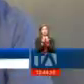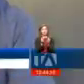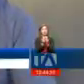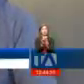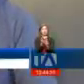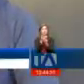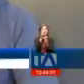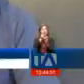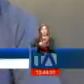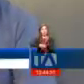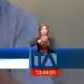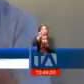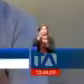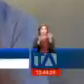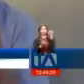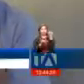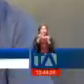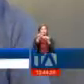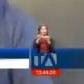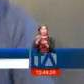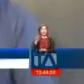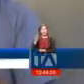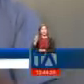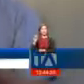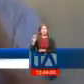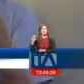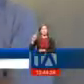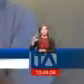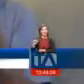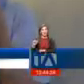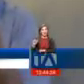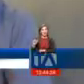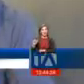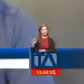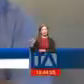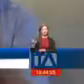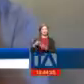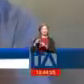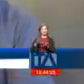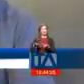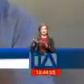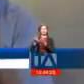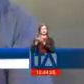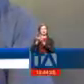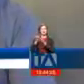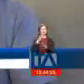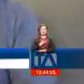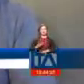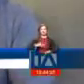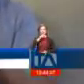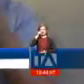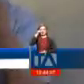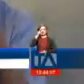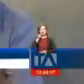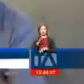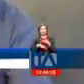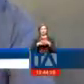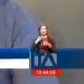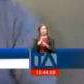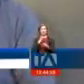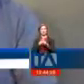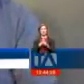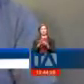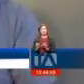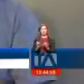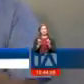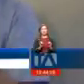selecto de abogados asesores de Alexis Mera, es decir, aquellos que trabajaron en la preparación del arroz verde en la presidencia de